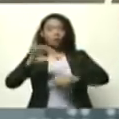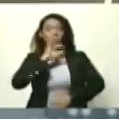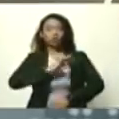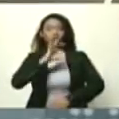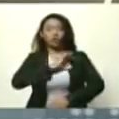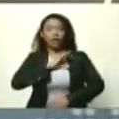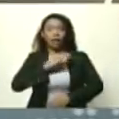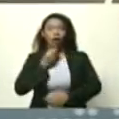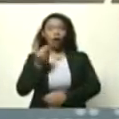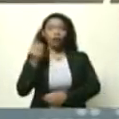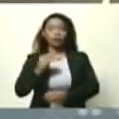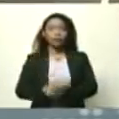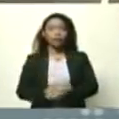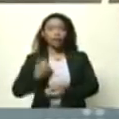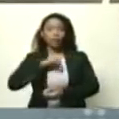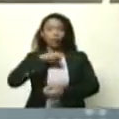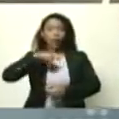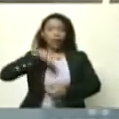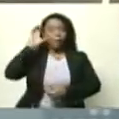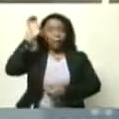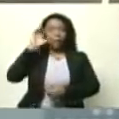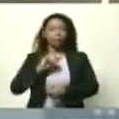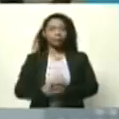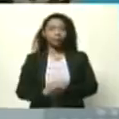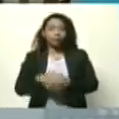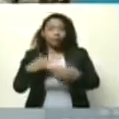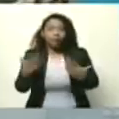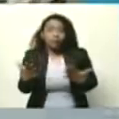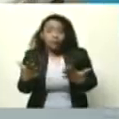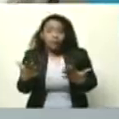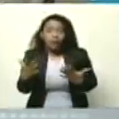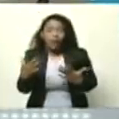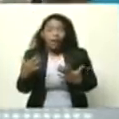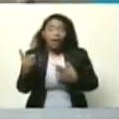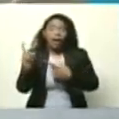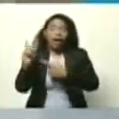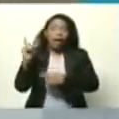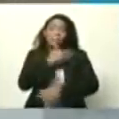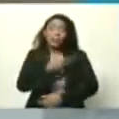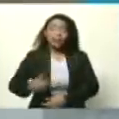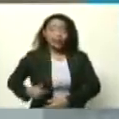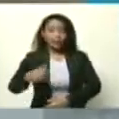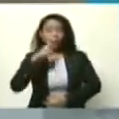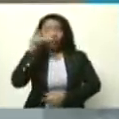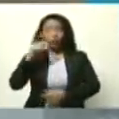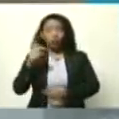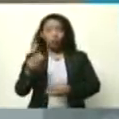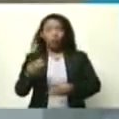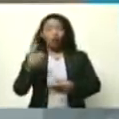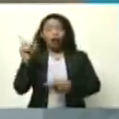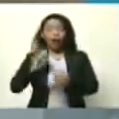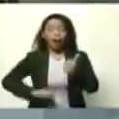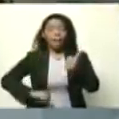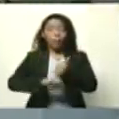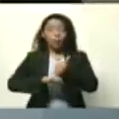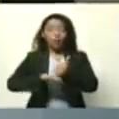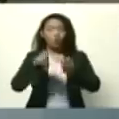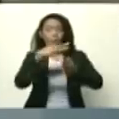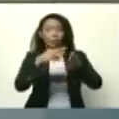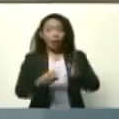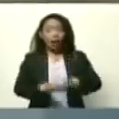sociales y juveniles de nuestro país, que con la garantía del presidente Nicolás Maduro de la dotación de materiales